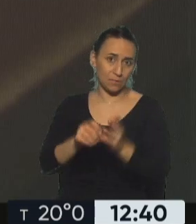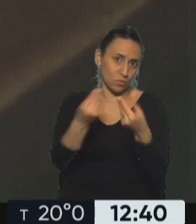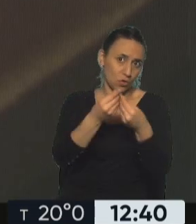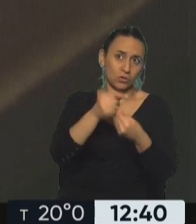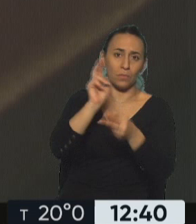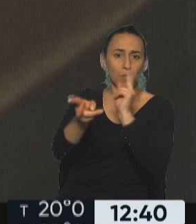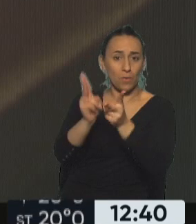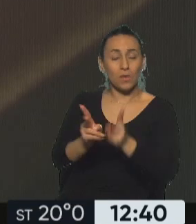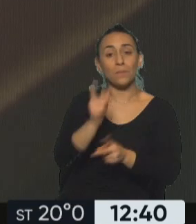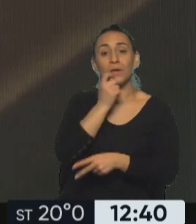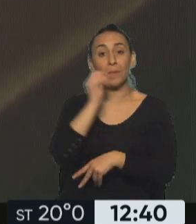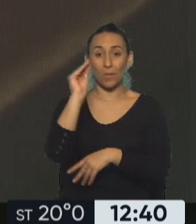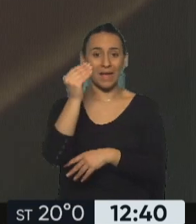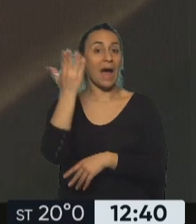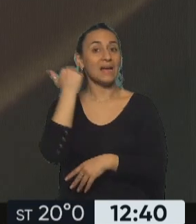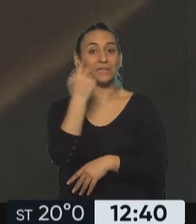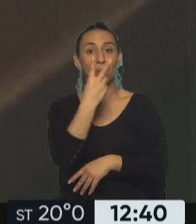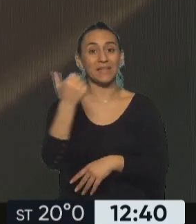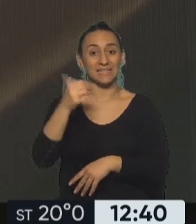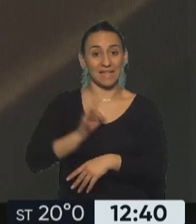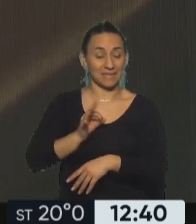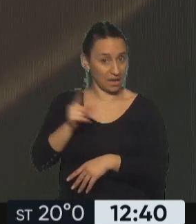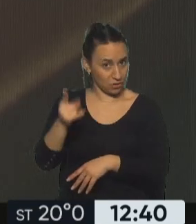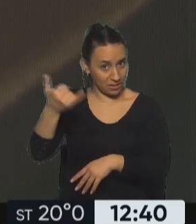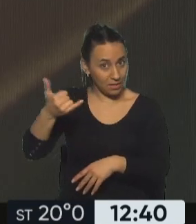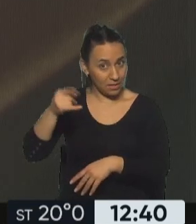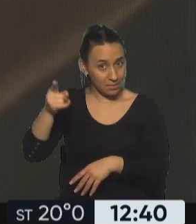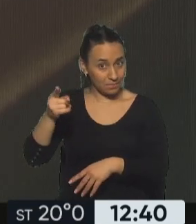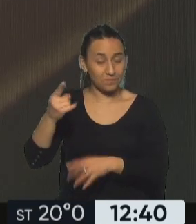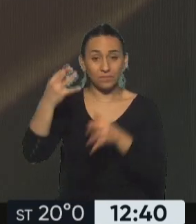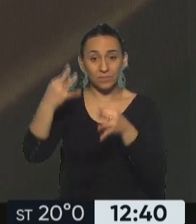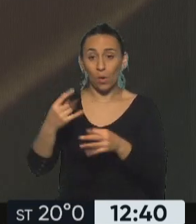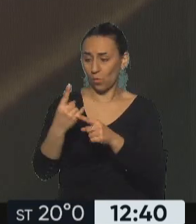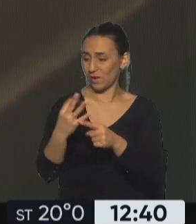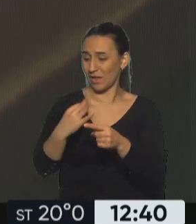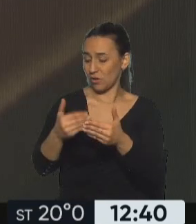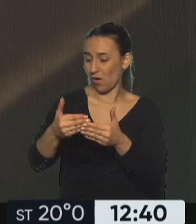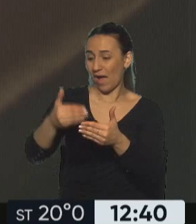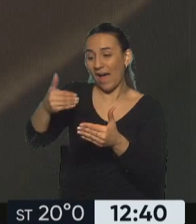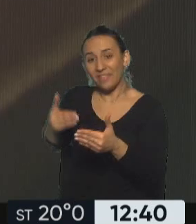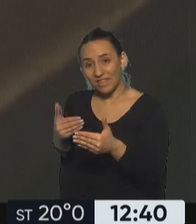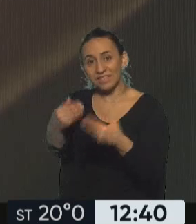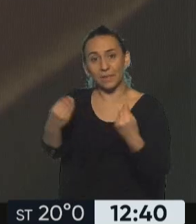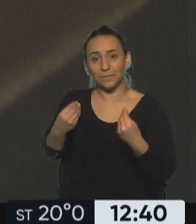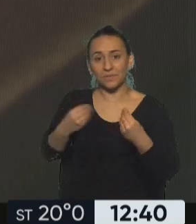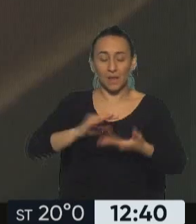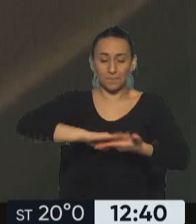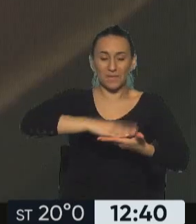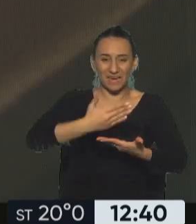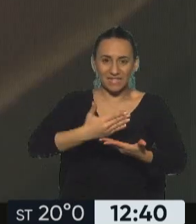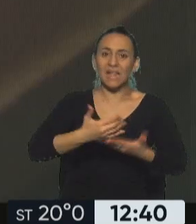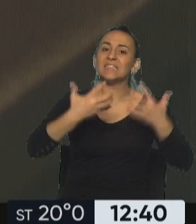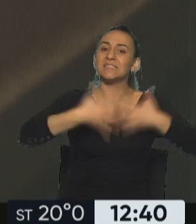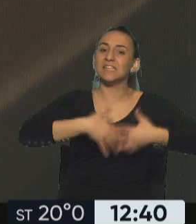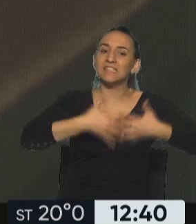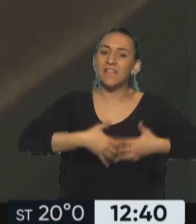por ejemplo, que hace 26 años, a donde se usa un año antes, mandan el software, entregan el código, lo abren